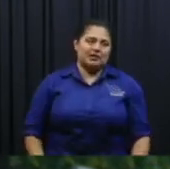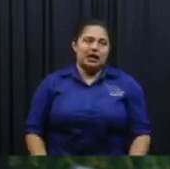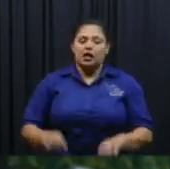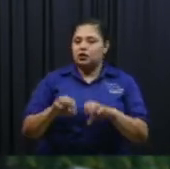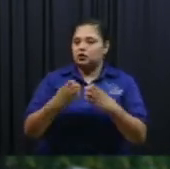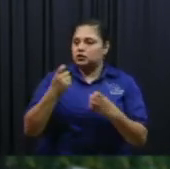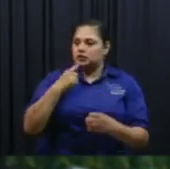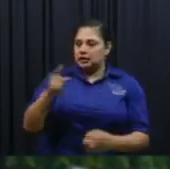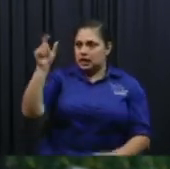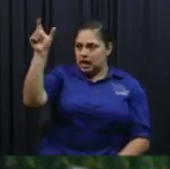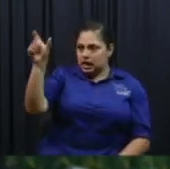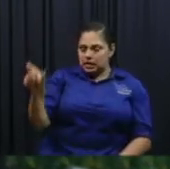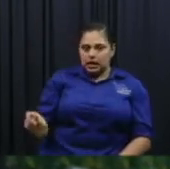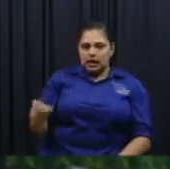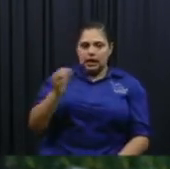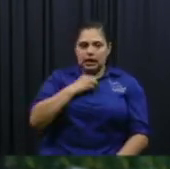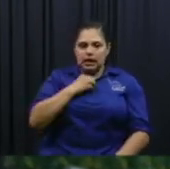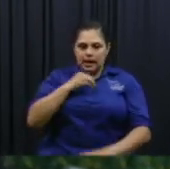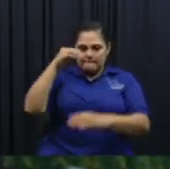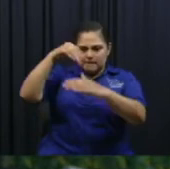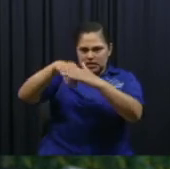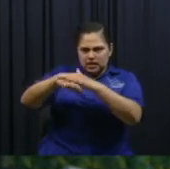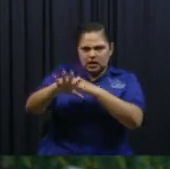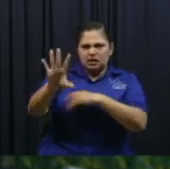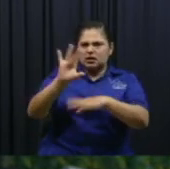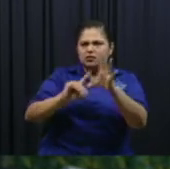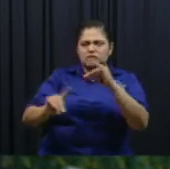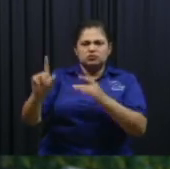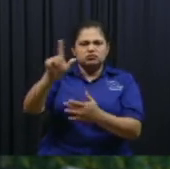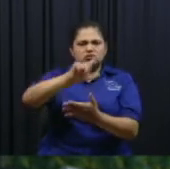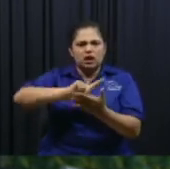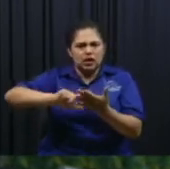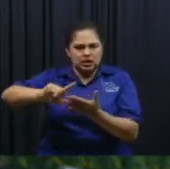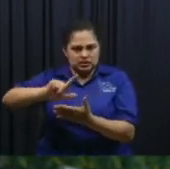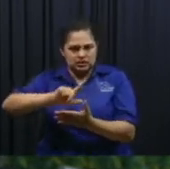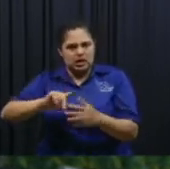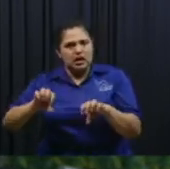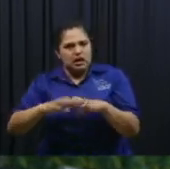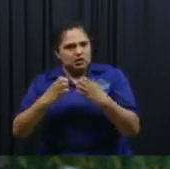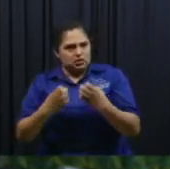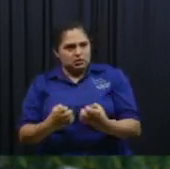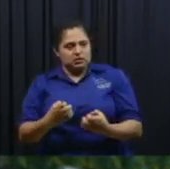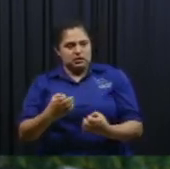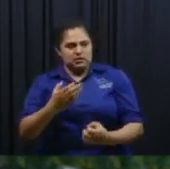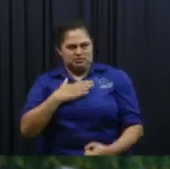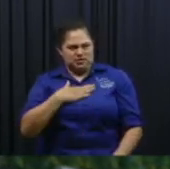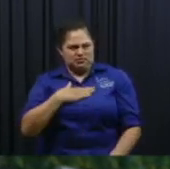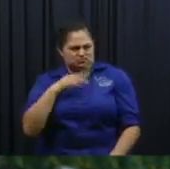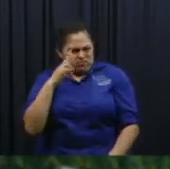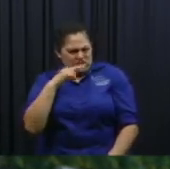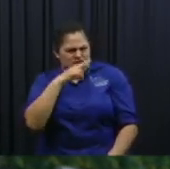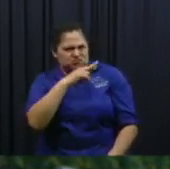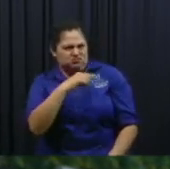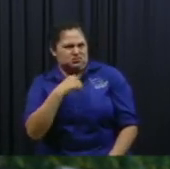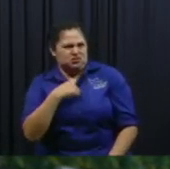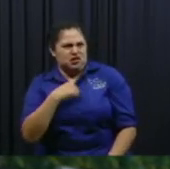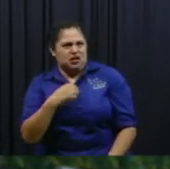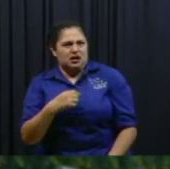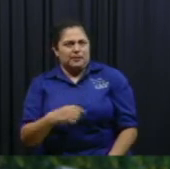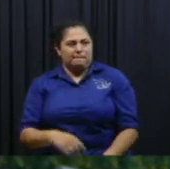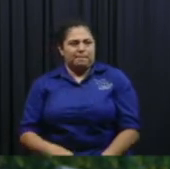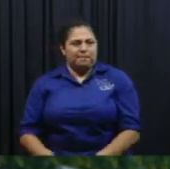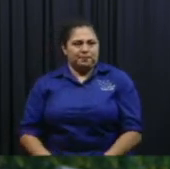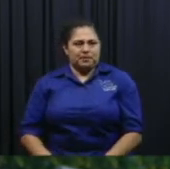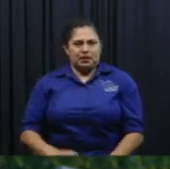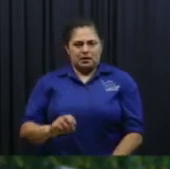sentía lo quería meter por algunas por algunos lugares y entonces eso fue lo que a mí me extrañó y y viene a colación